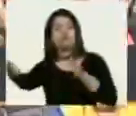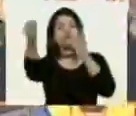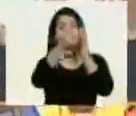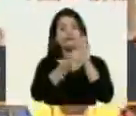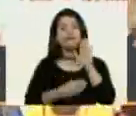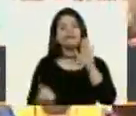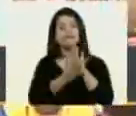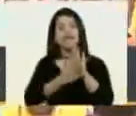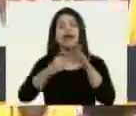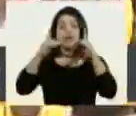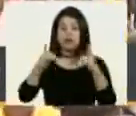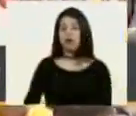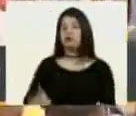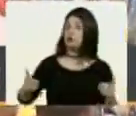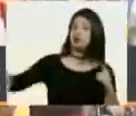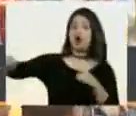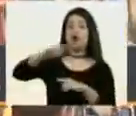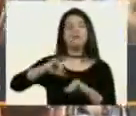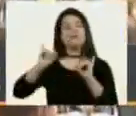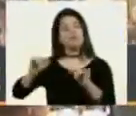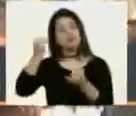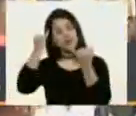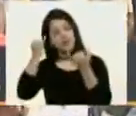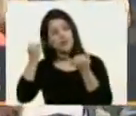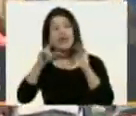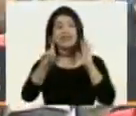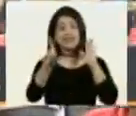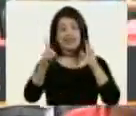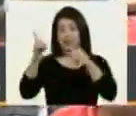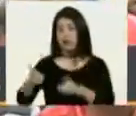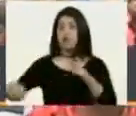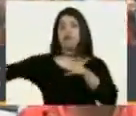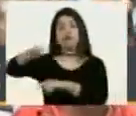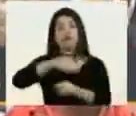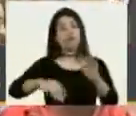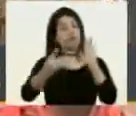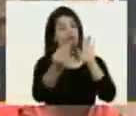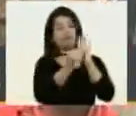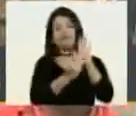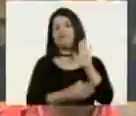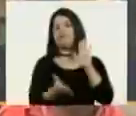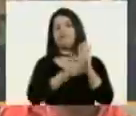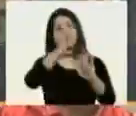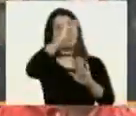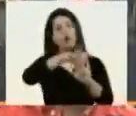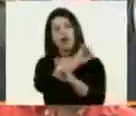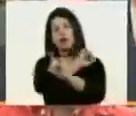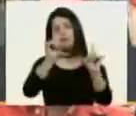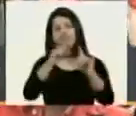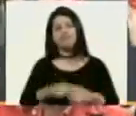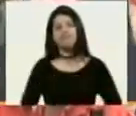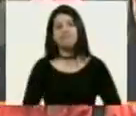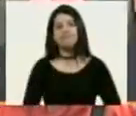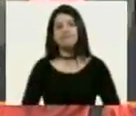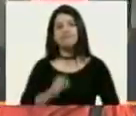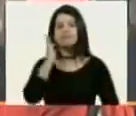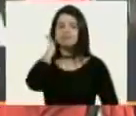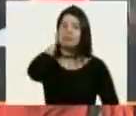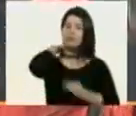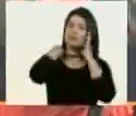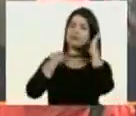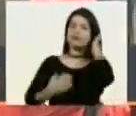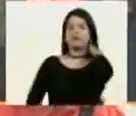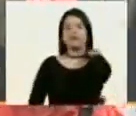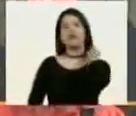Las decisiones que se tomen allí, desde el punto de vista legal, son absolutamente sagradas. ¿Será usted candidato a la constituyente? ¿Cómo? ¿Será usted candidato a la constituyente? Yo, eso no